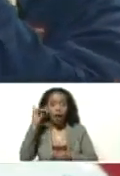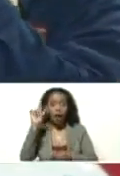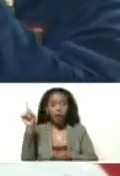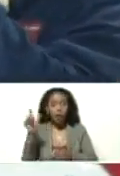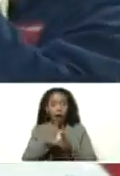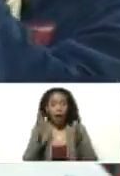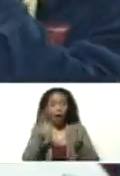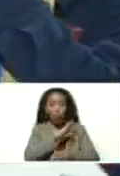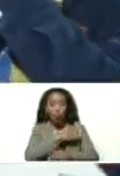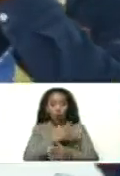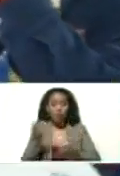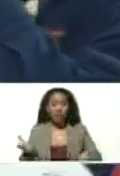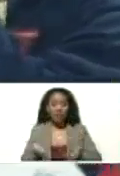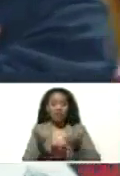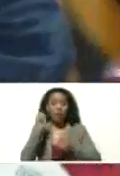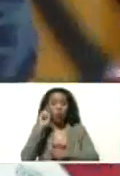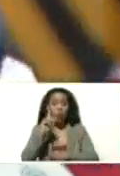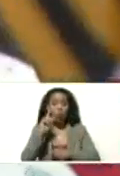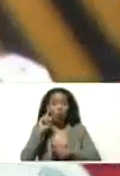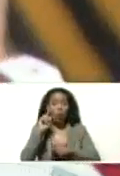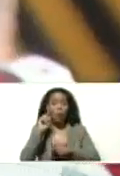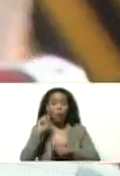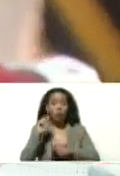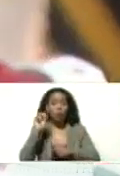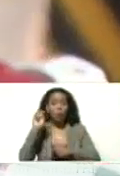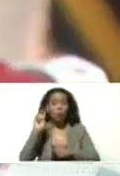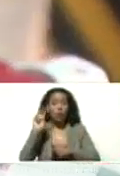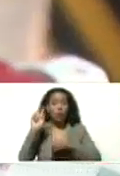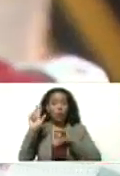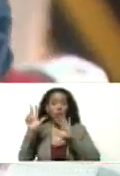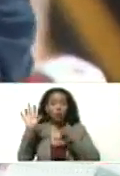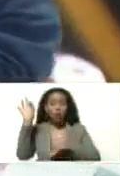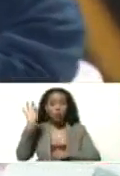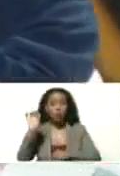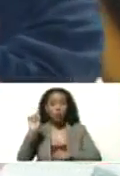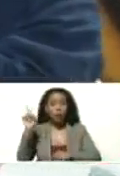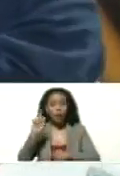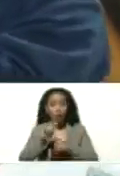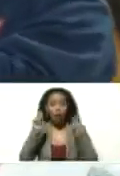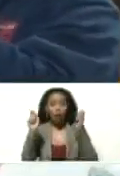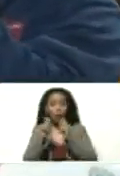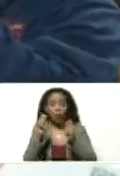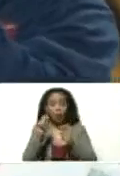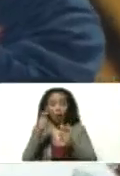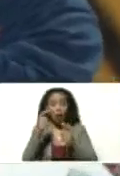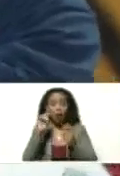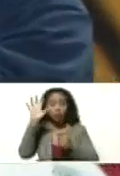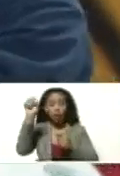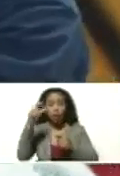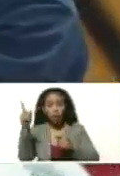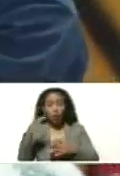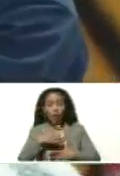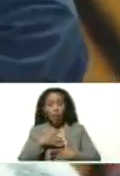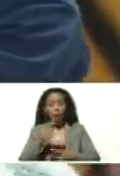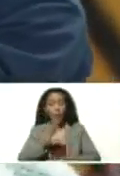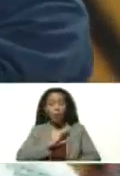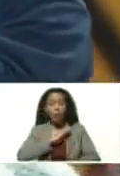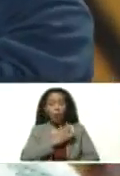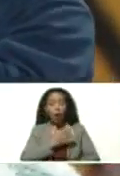poder calorífico, presidente, un 98%. Eso es sustitución de importación, eso es interés por nuestra